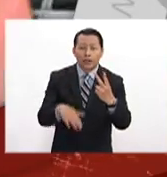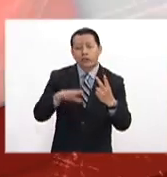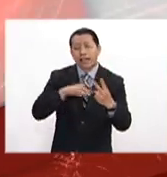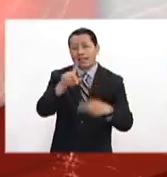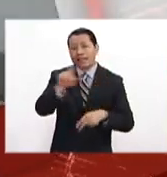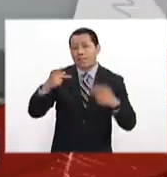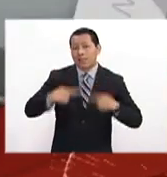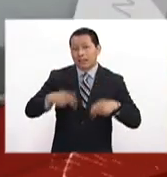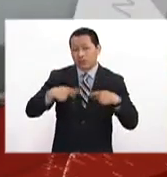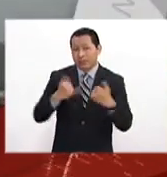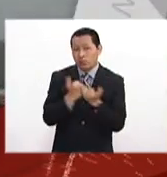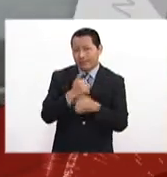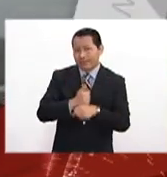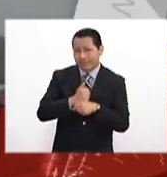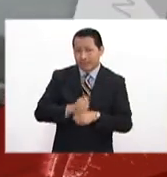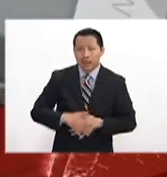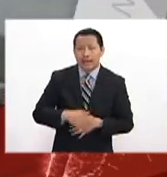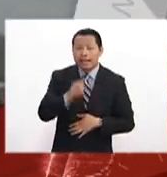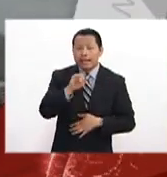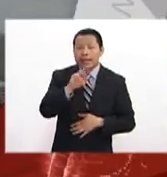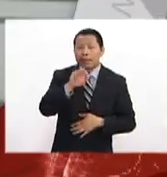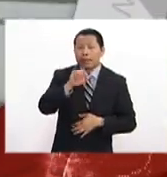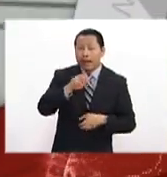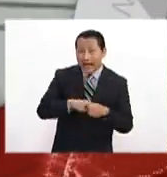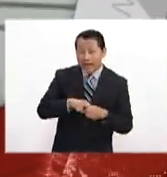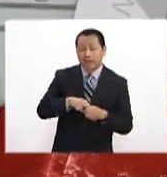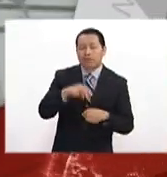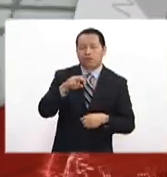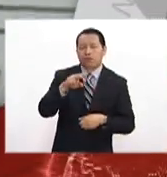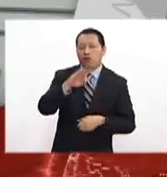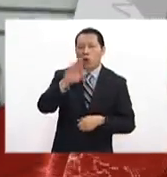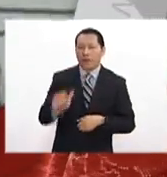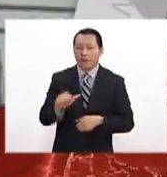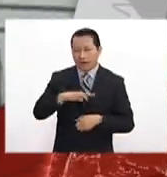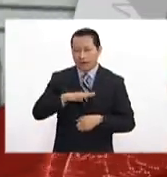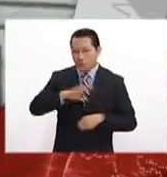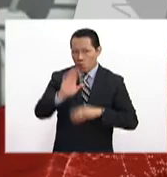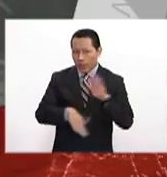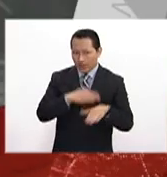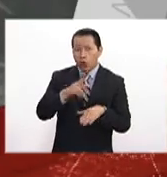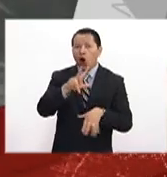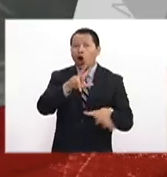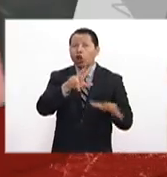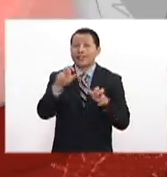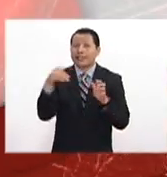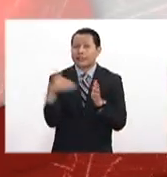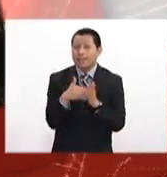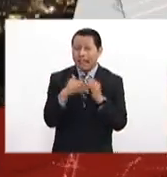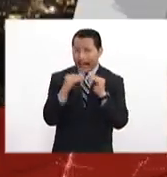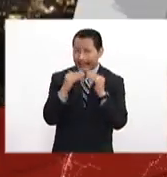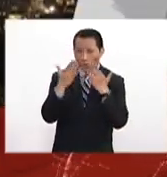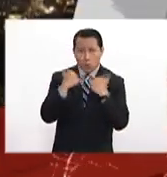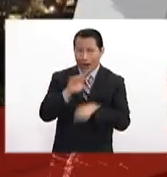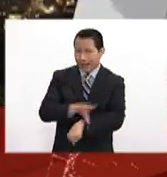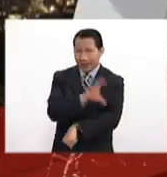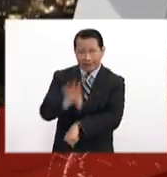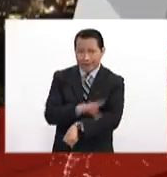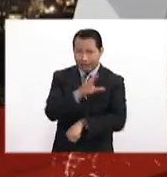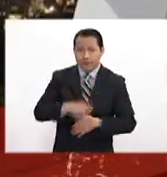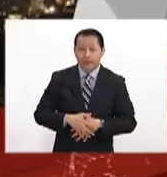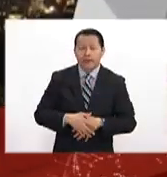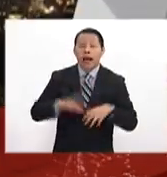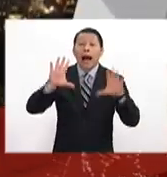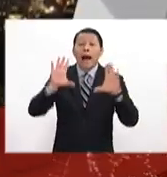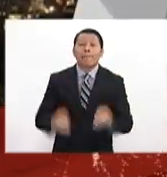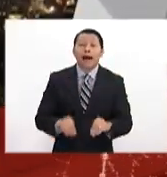afectados. Irma en Florida deja al menos 3 muertos, más de 800,000 viviendas sin luz. Se registró un apagón